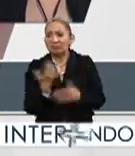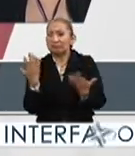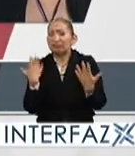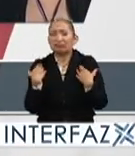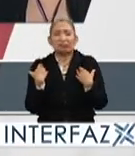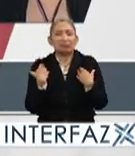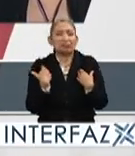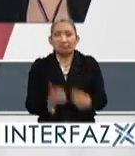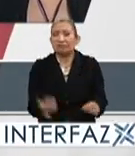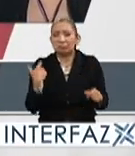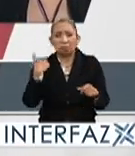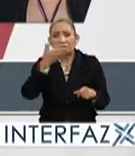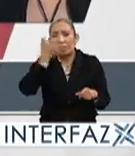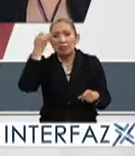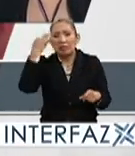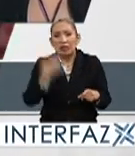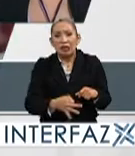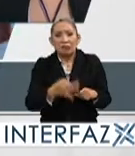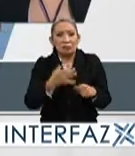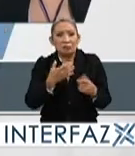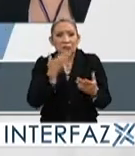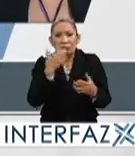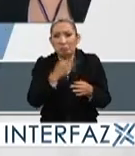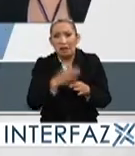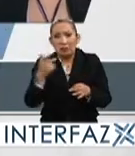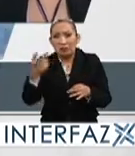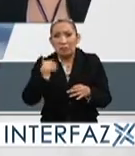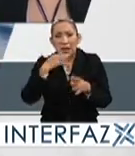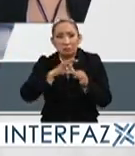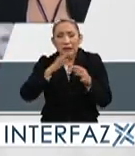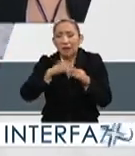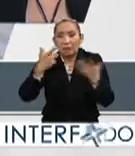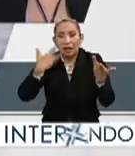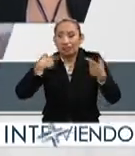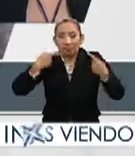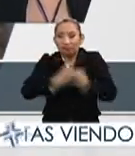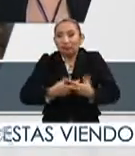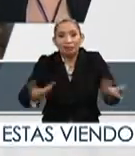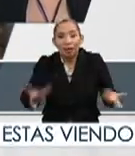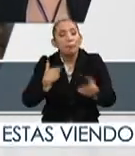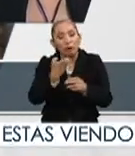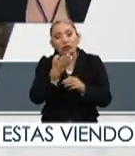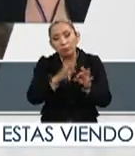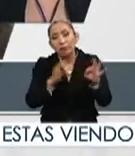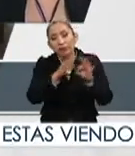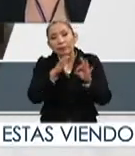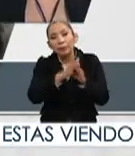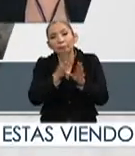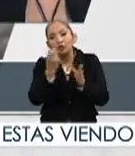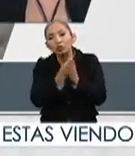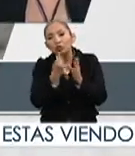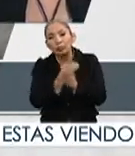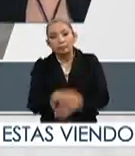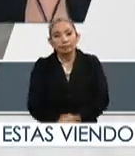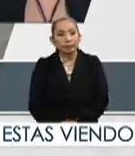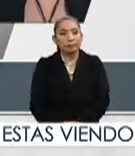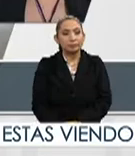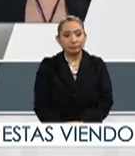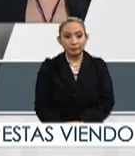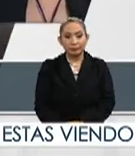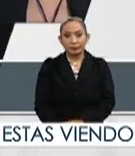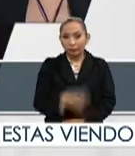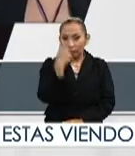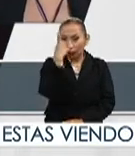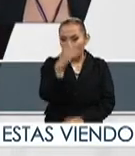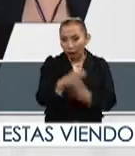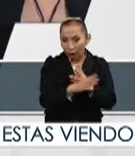asumir pues las consecuencias de un tratamiento en específico. ¿Por qué es importante y qué es lo que van a ver en este curso? Bueno, uno